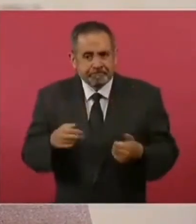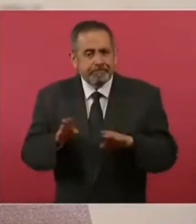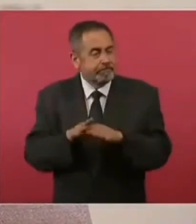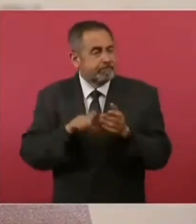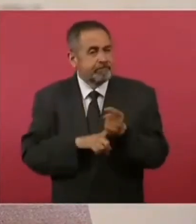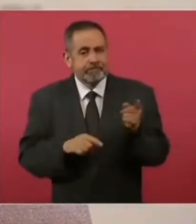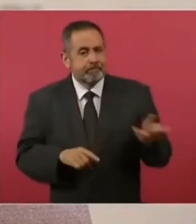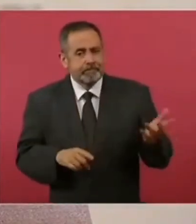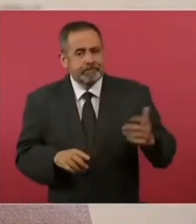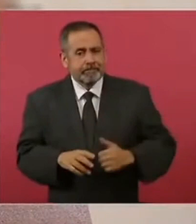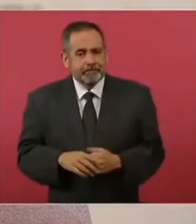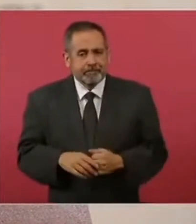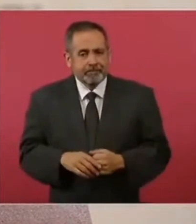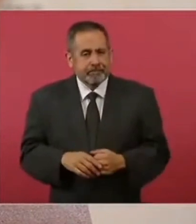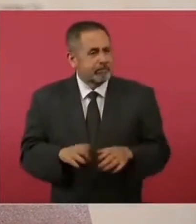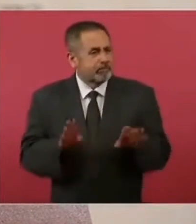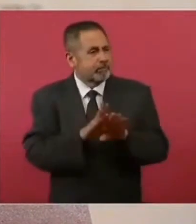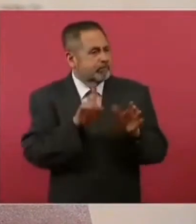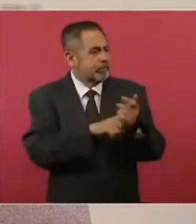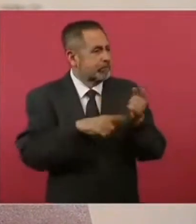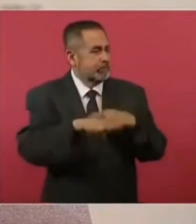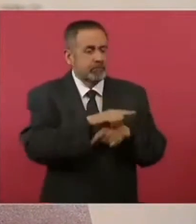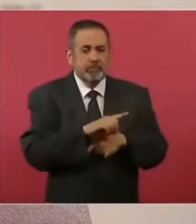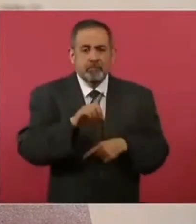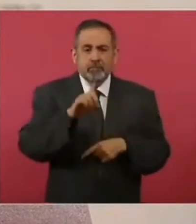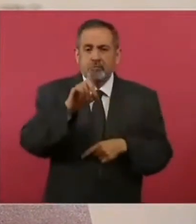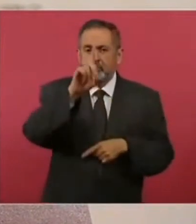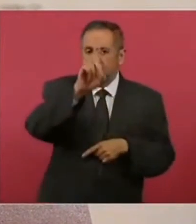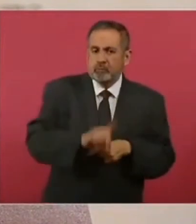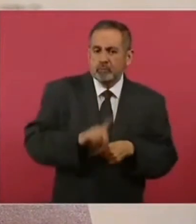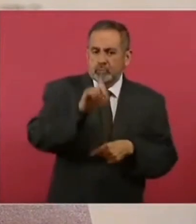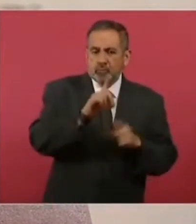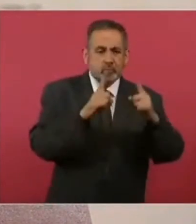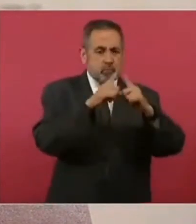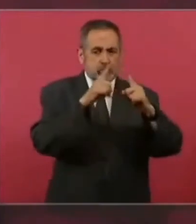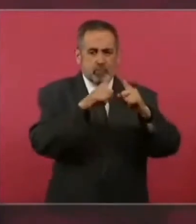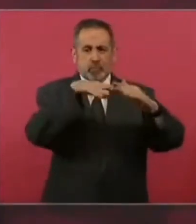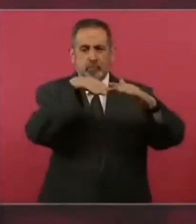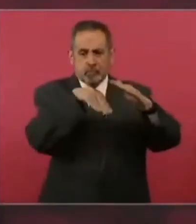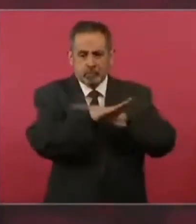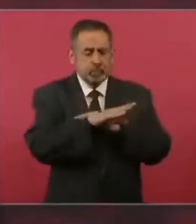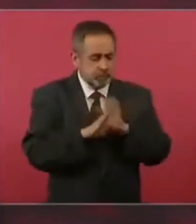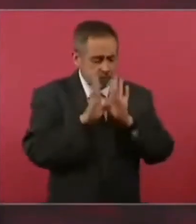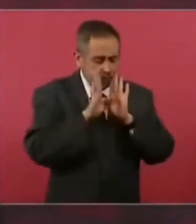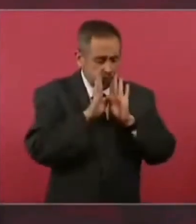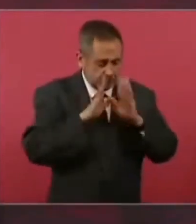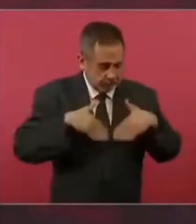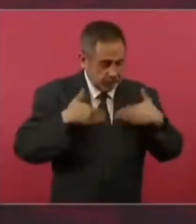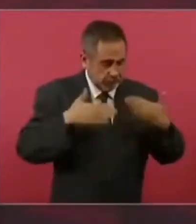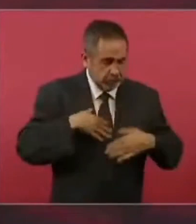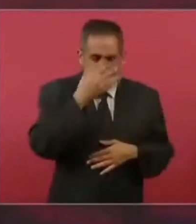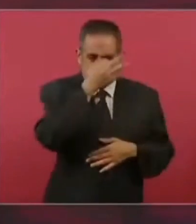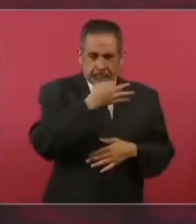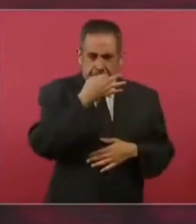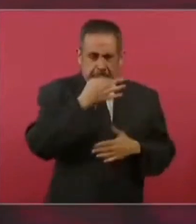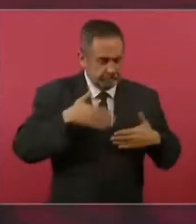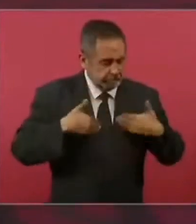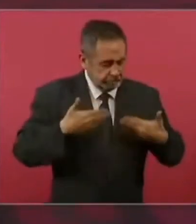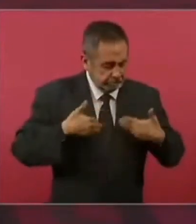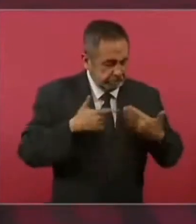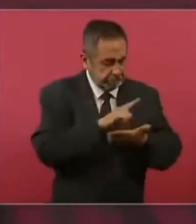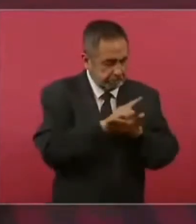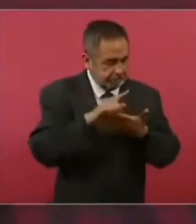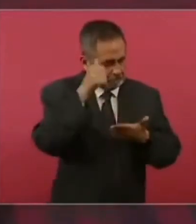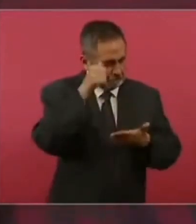van a la iglesia todos los domingos y confiesan y comulgan y salen de